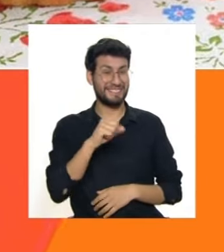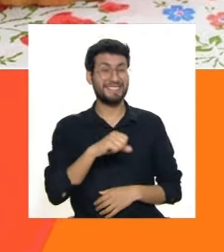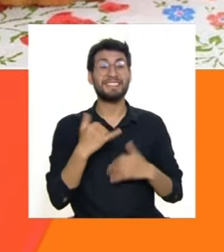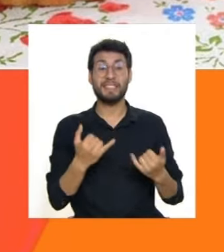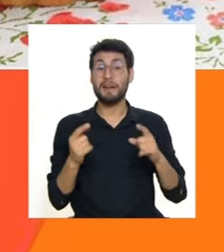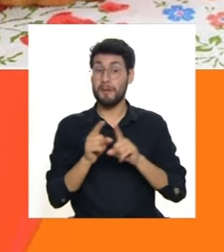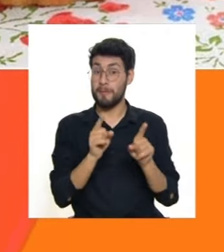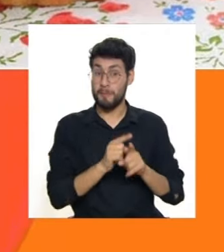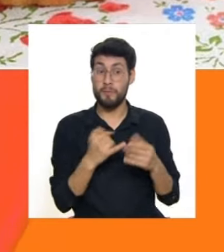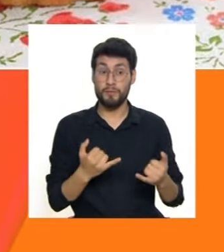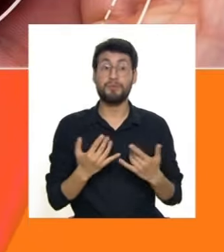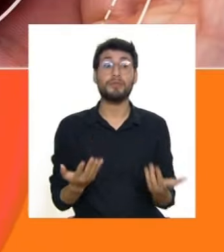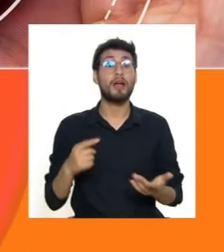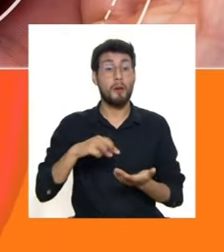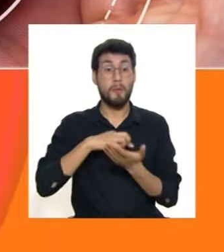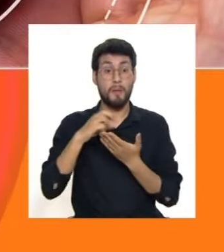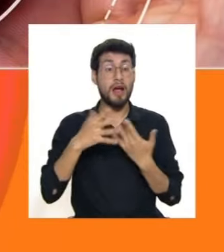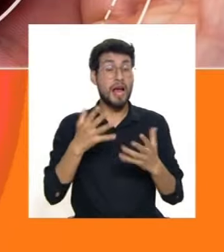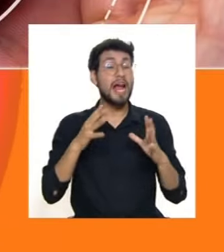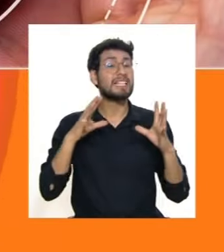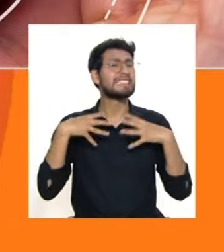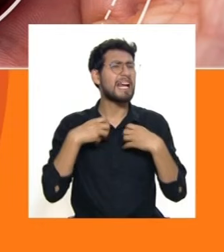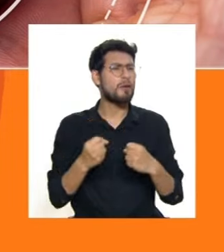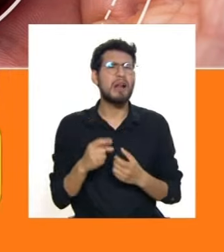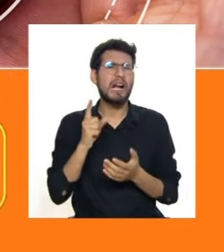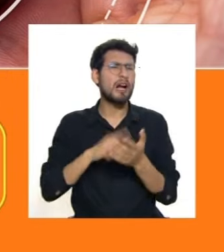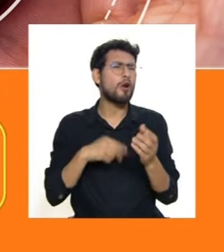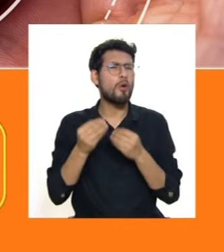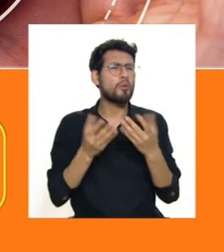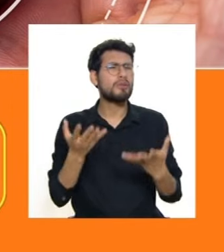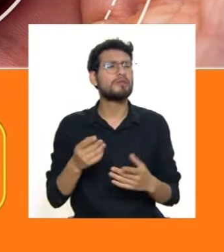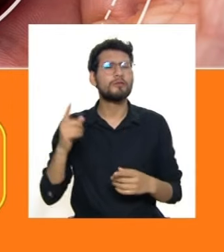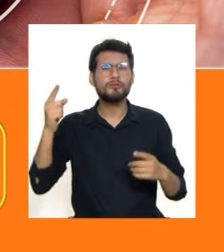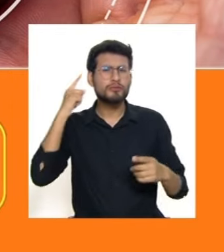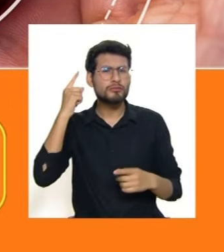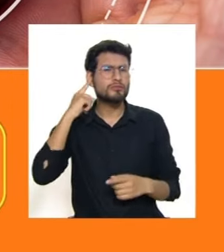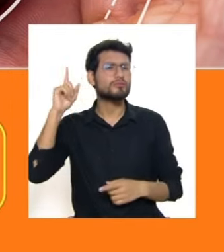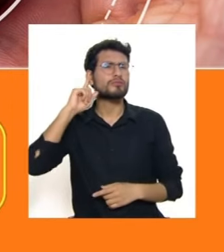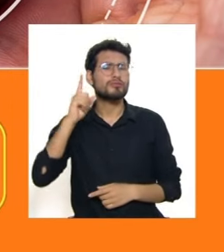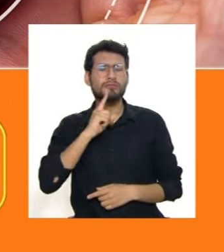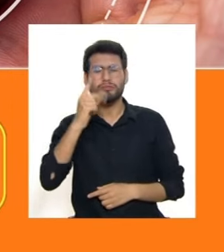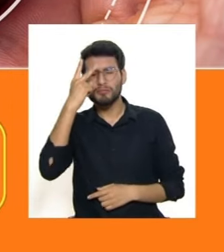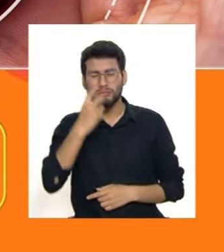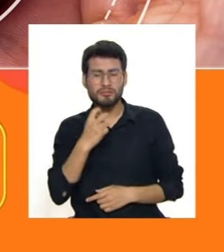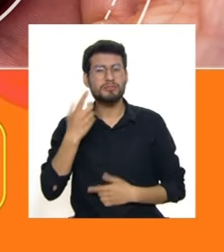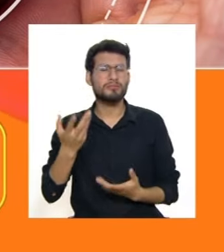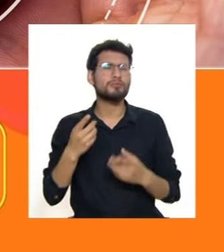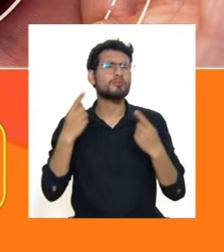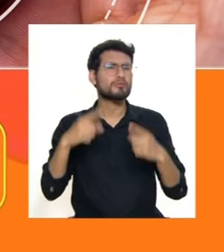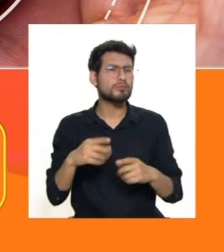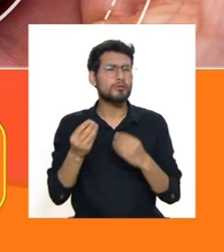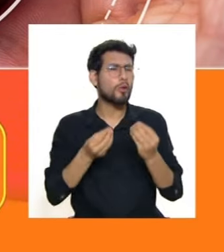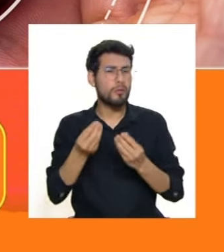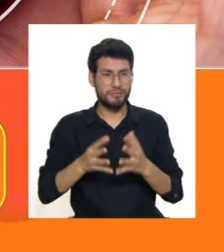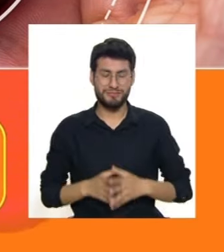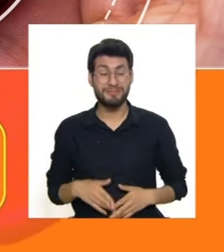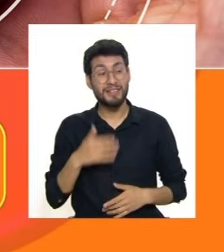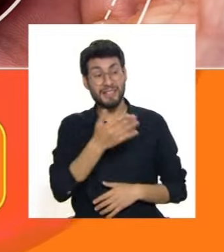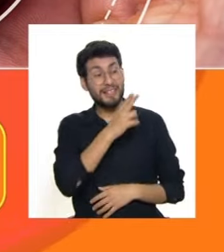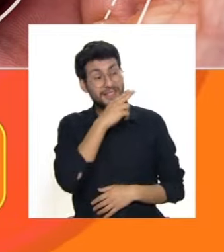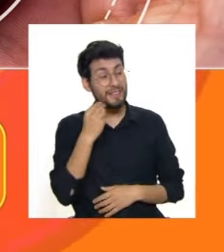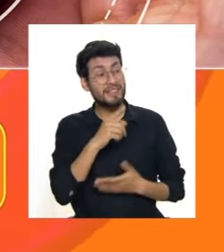y hoy también vamos a tratar en el bloque de salud qué es y cómo tratar la sordoceguera. Así es. Así es. Nicolás,